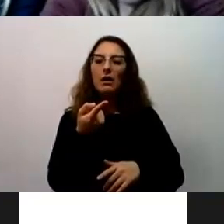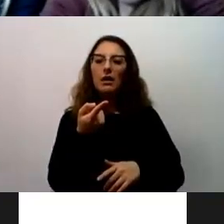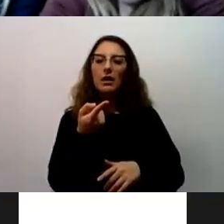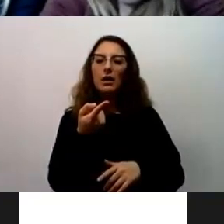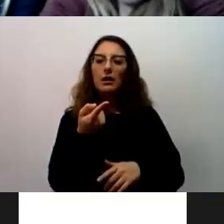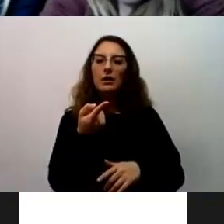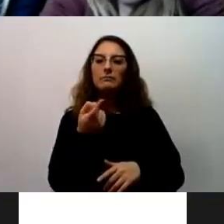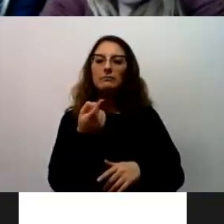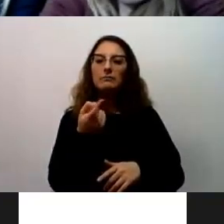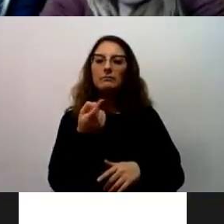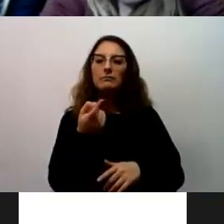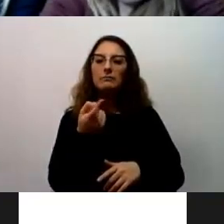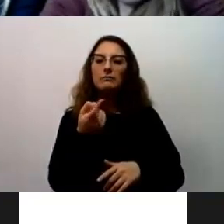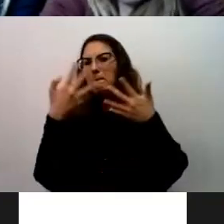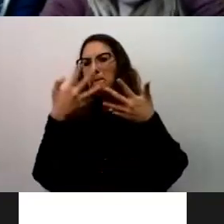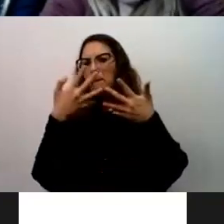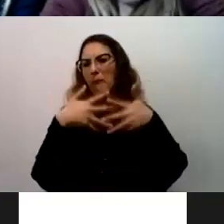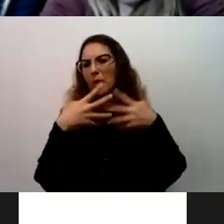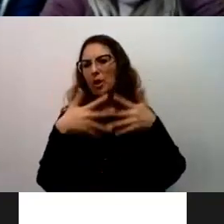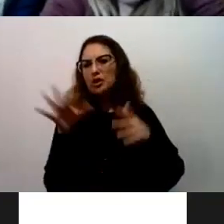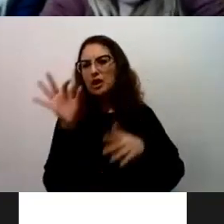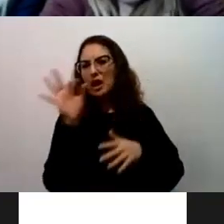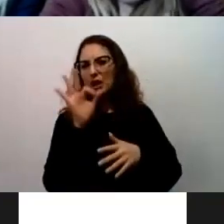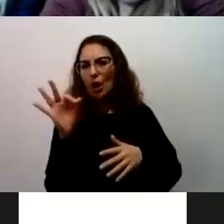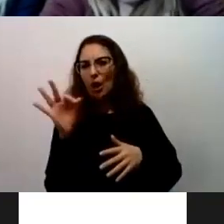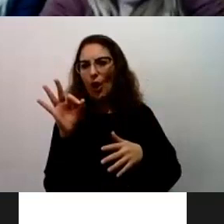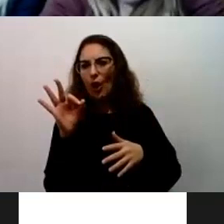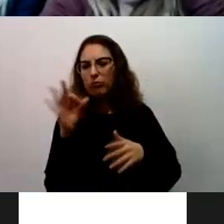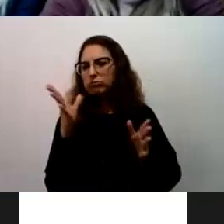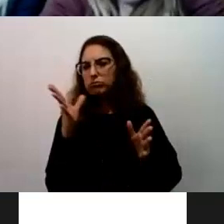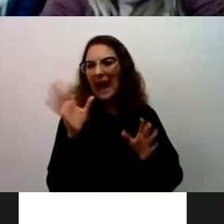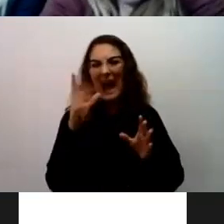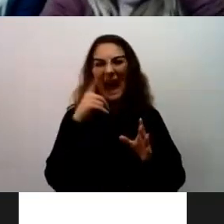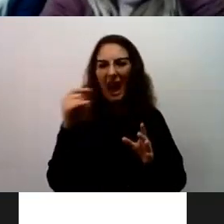algún proyecto sobre baños accesibles para personas